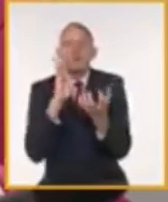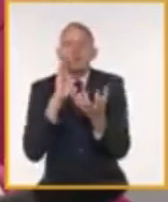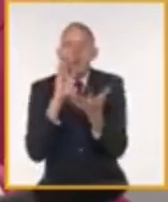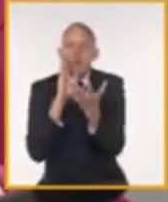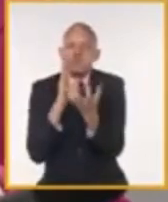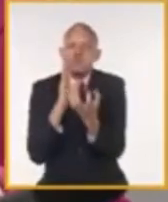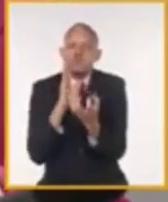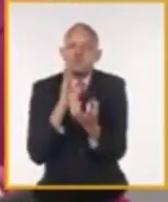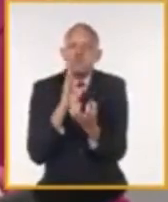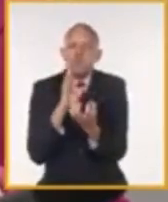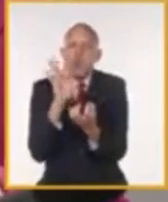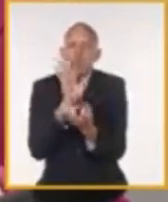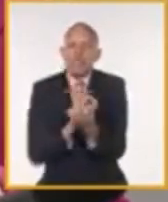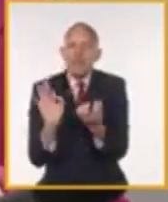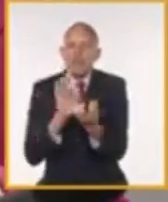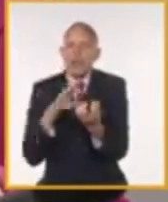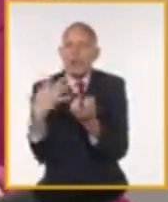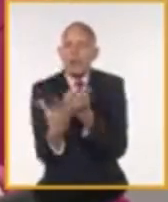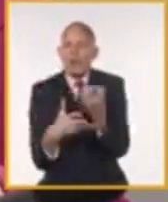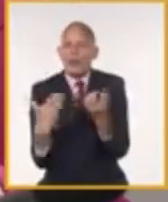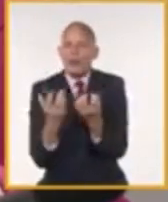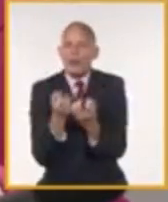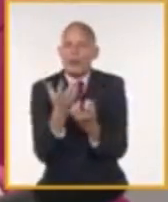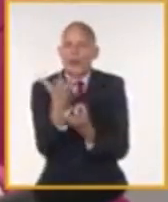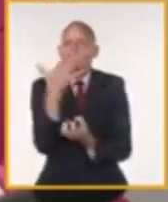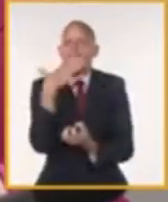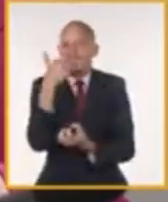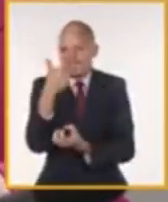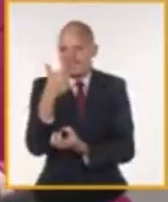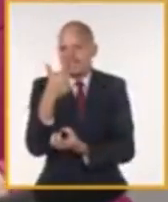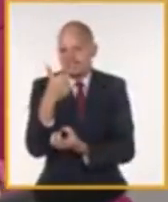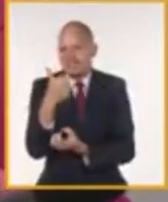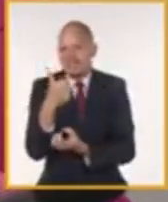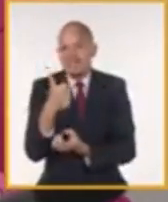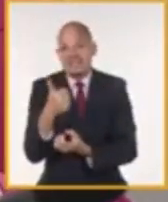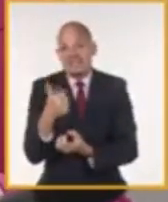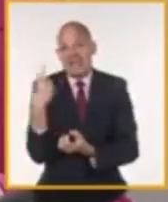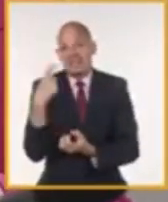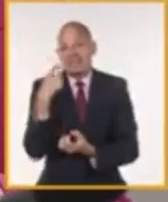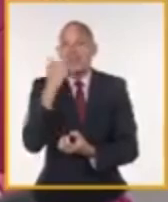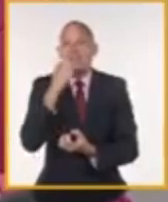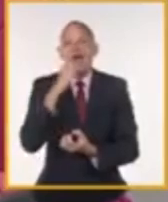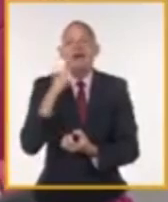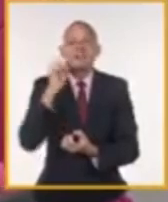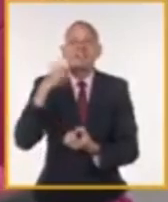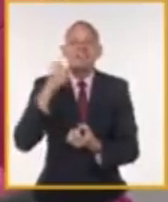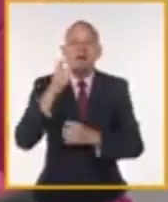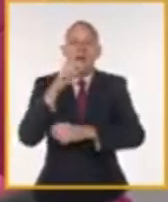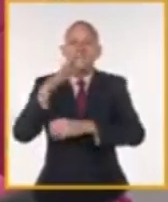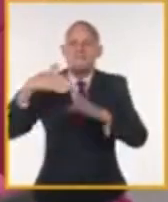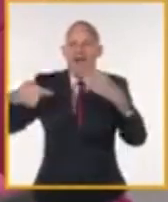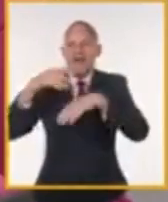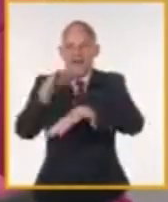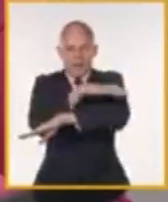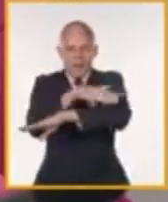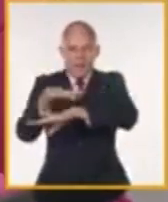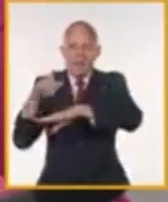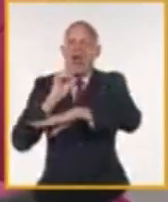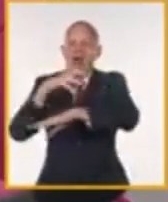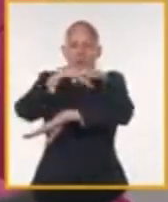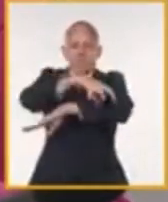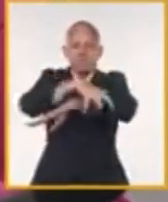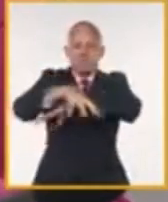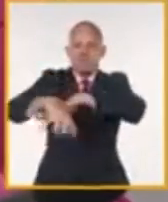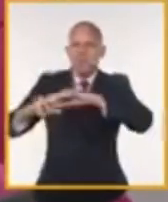filtro biológico en las zonas costeras nuestras. Así, Randy, también está bien identificado en